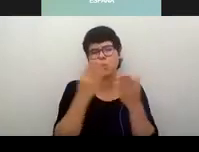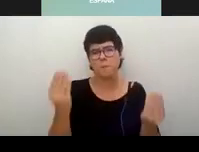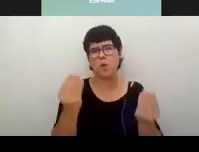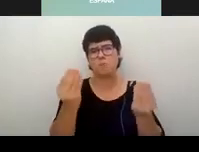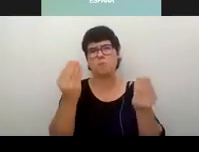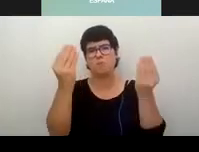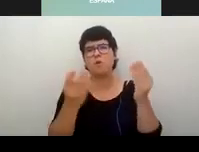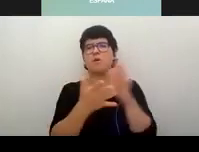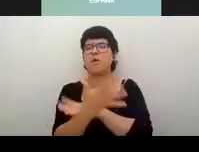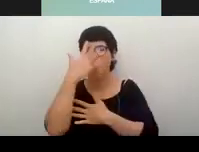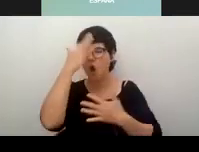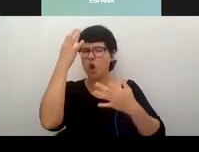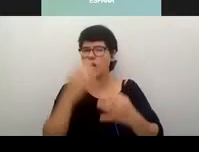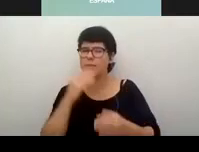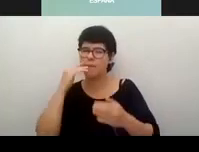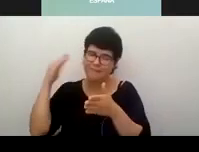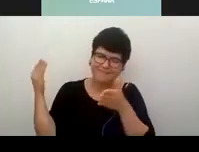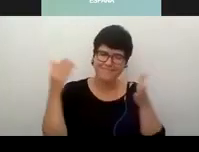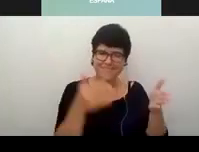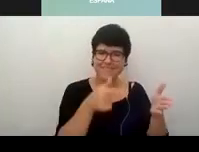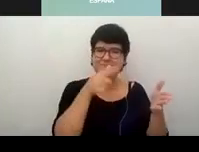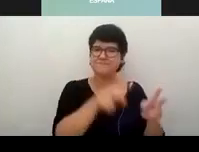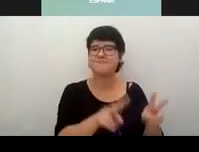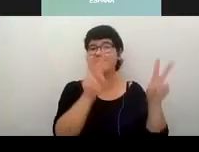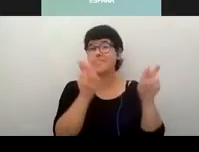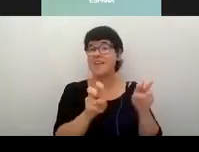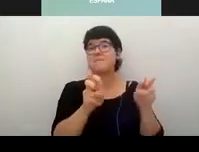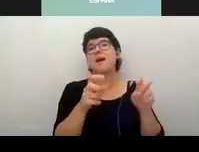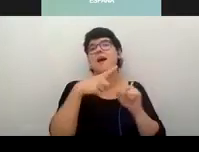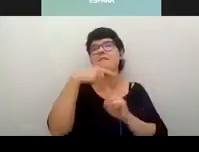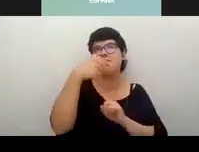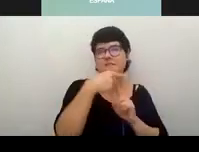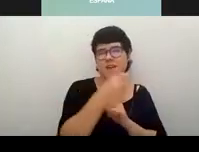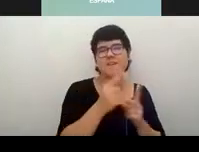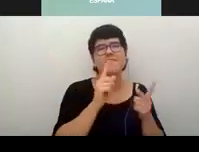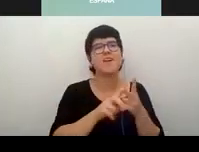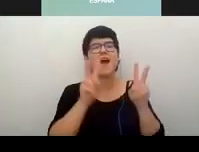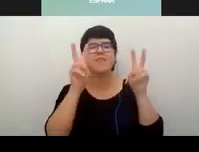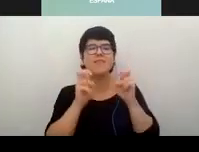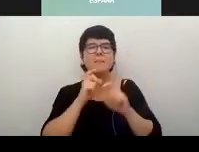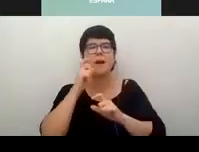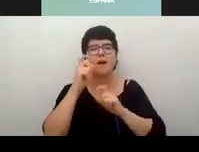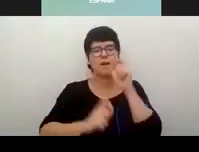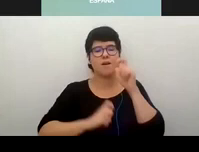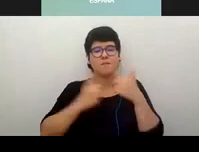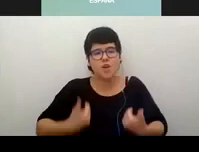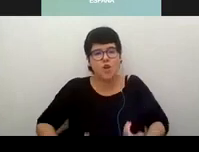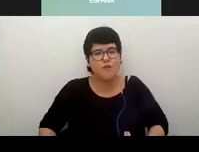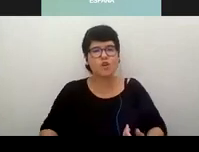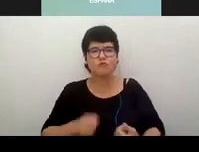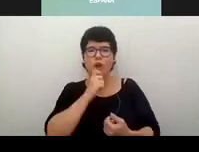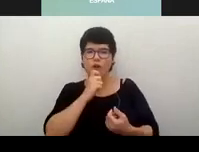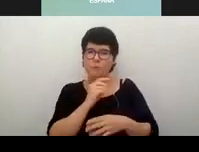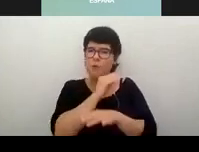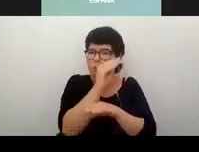acabaremos volcando muchísimo más en la fibra, en la microbiota y tal, pero de momento